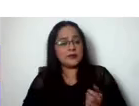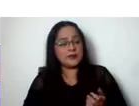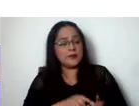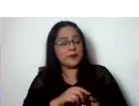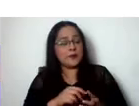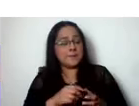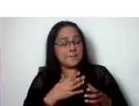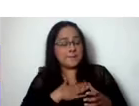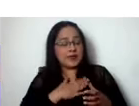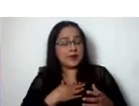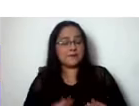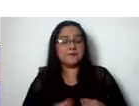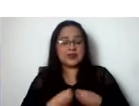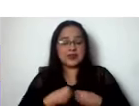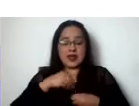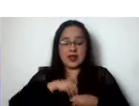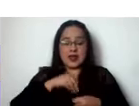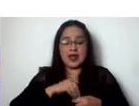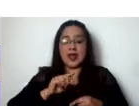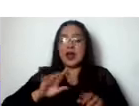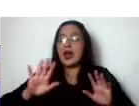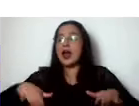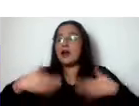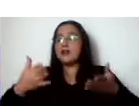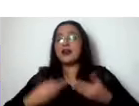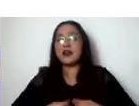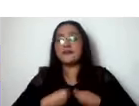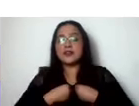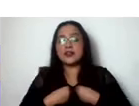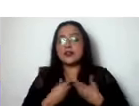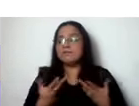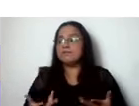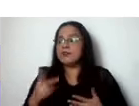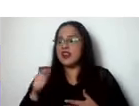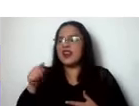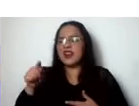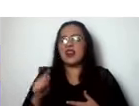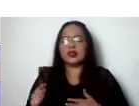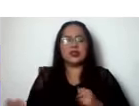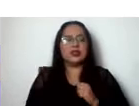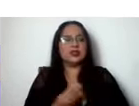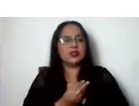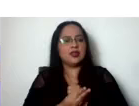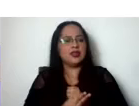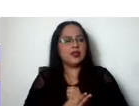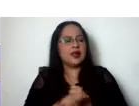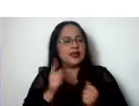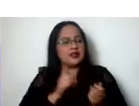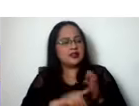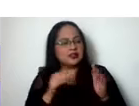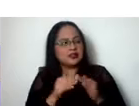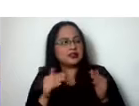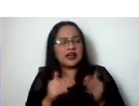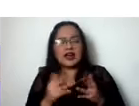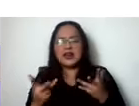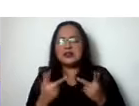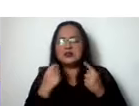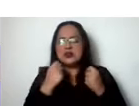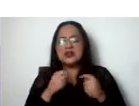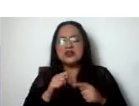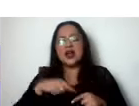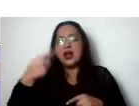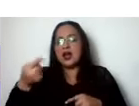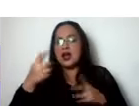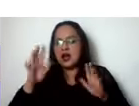vida privada, que parece que a la vida pública no le interesa esa vida privada que se sostiene sola, entre comillas, pero no es